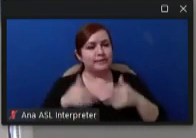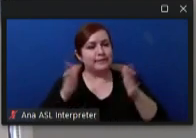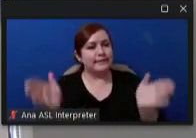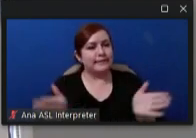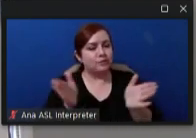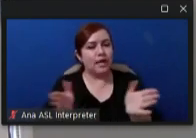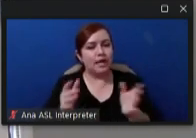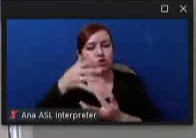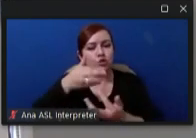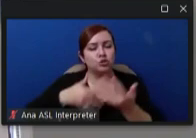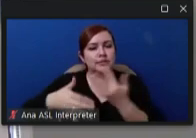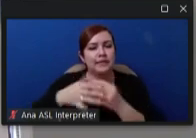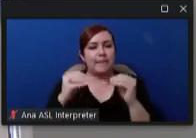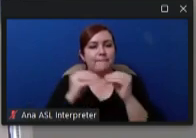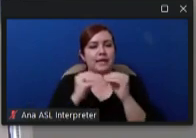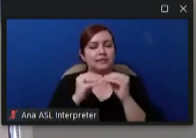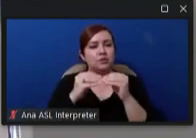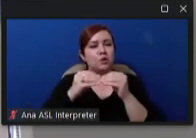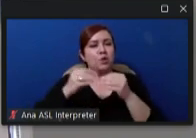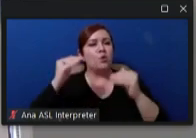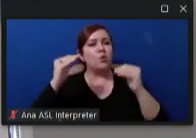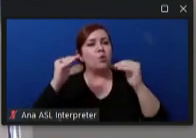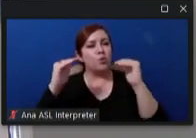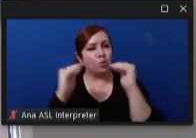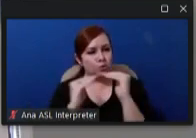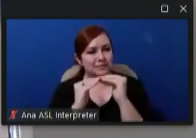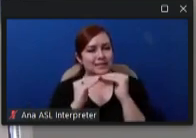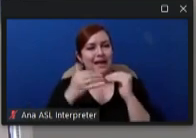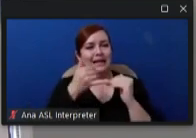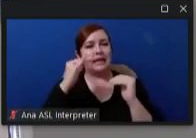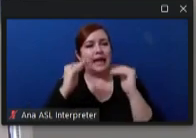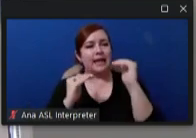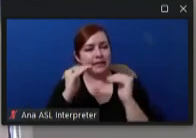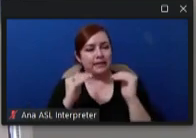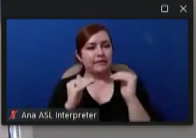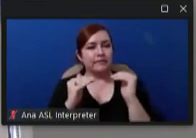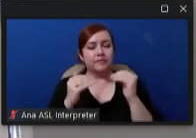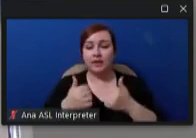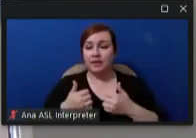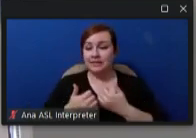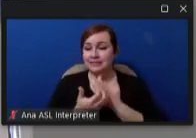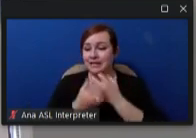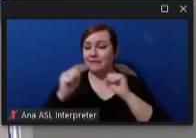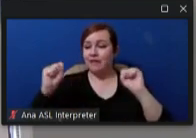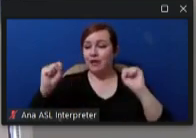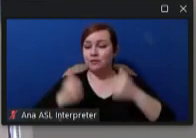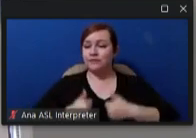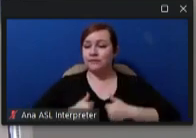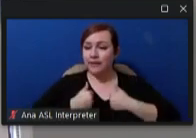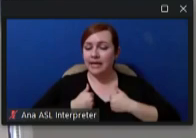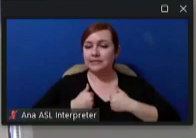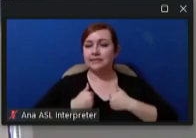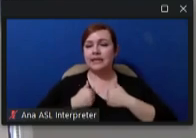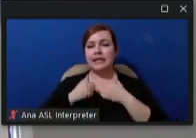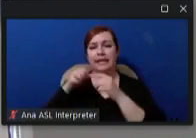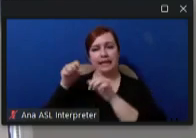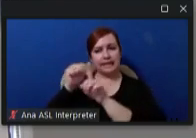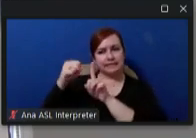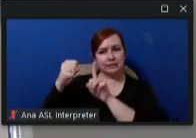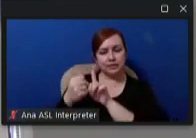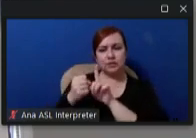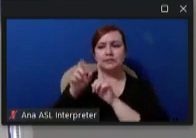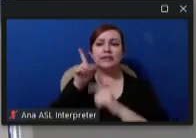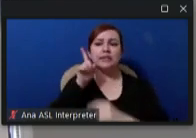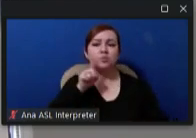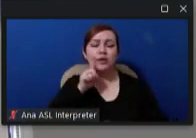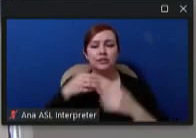y equitativa. Hablemos de algunos casos. Salvemos vidas y humanicemos la situación de las mujeres con discapacidad en